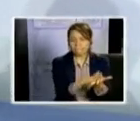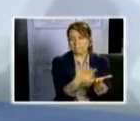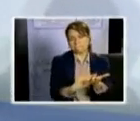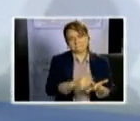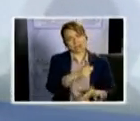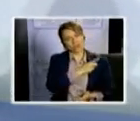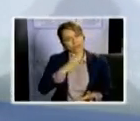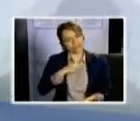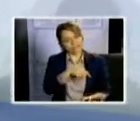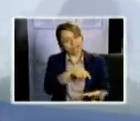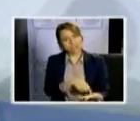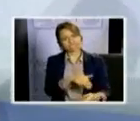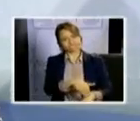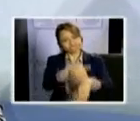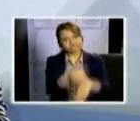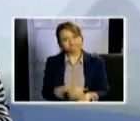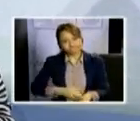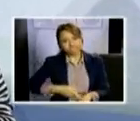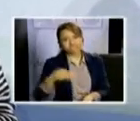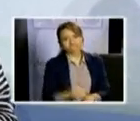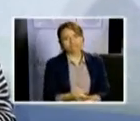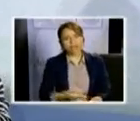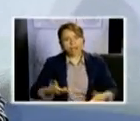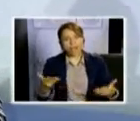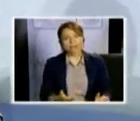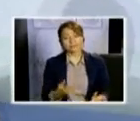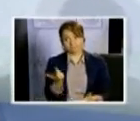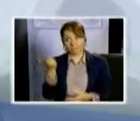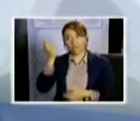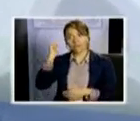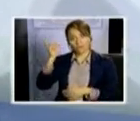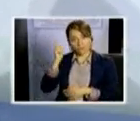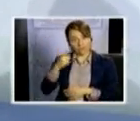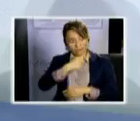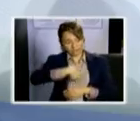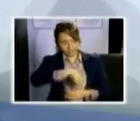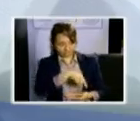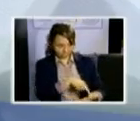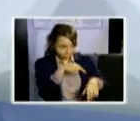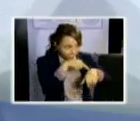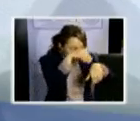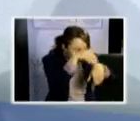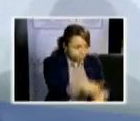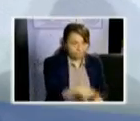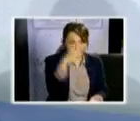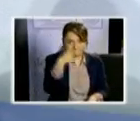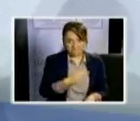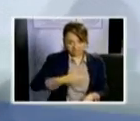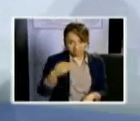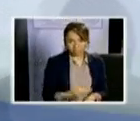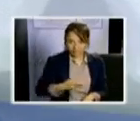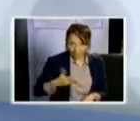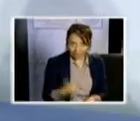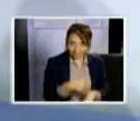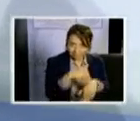Creo que esto es de principios que tenemos que hacer. Y quiero decirles, por ejemplo, que cuáles